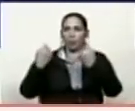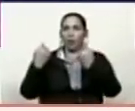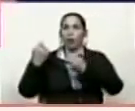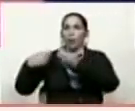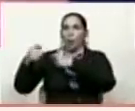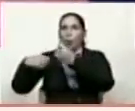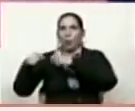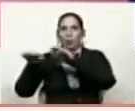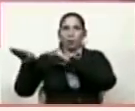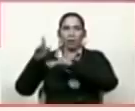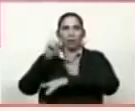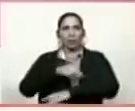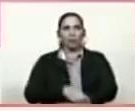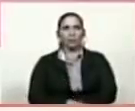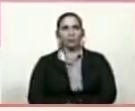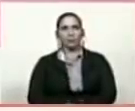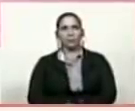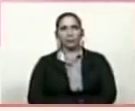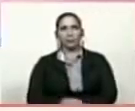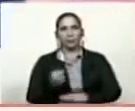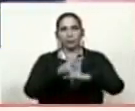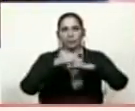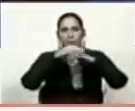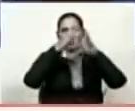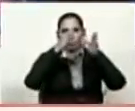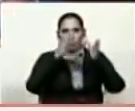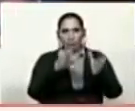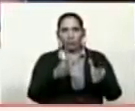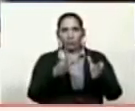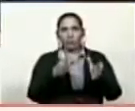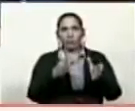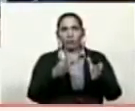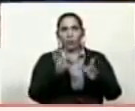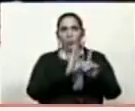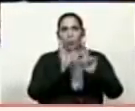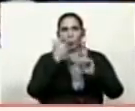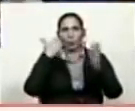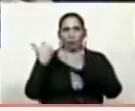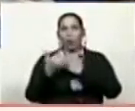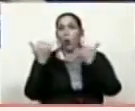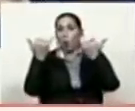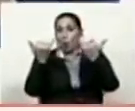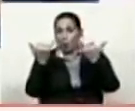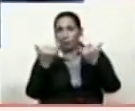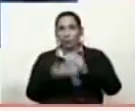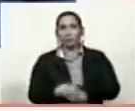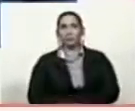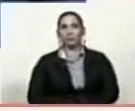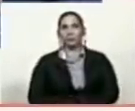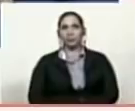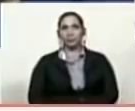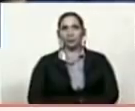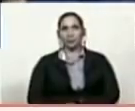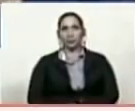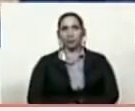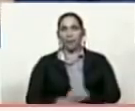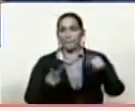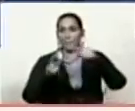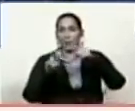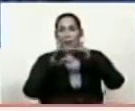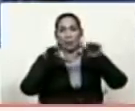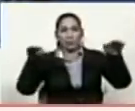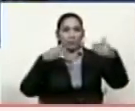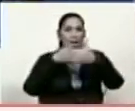si podemos conversar en este momento con el ministro Ernesto Villegas. Nos encontramos completamente en vivo para Venezolana de Televisión en esta tribuna